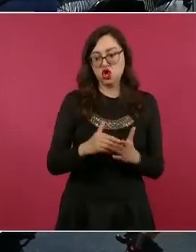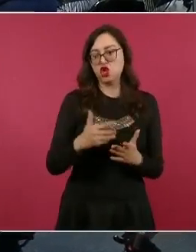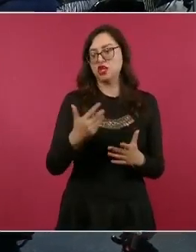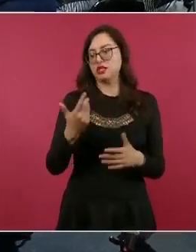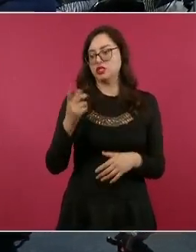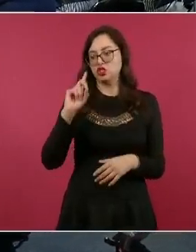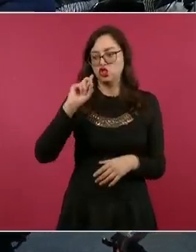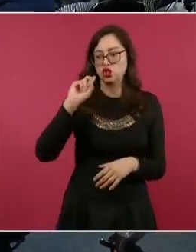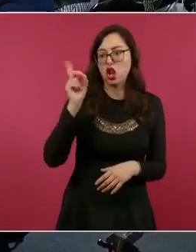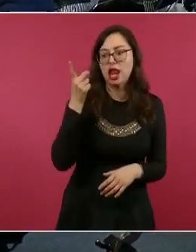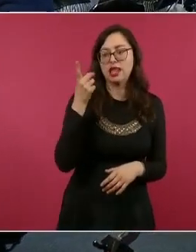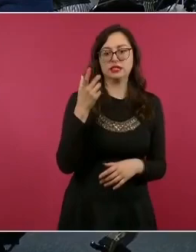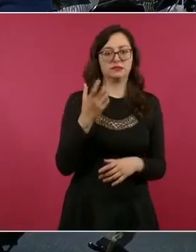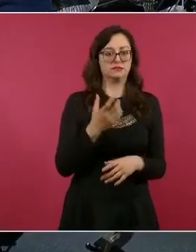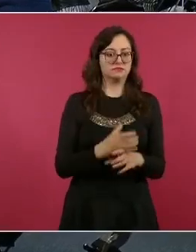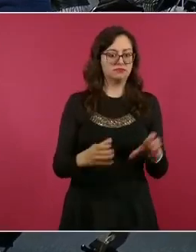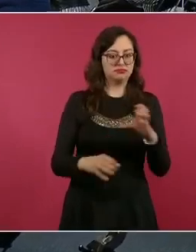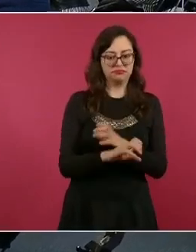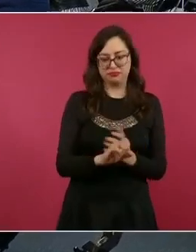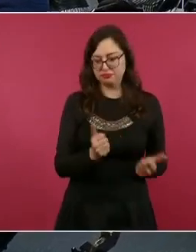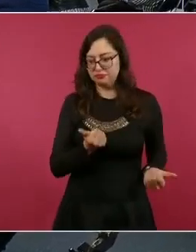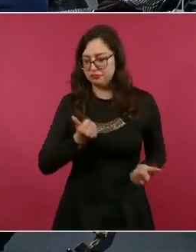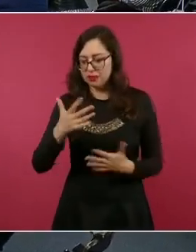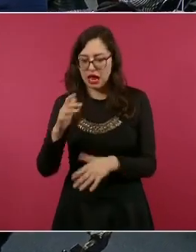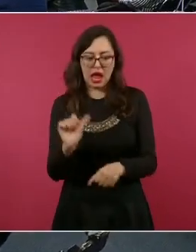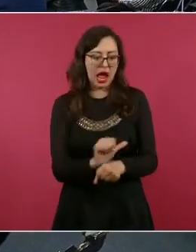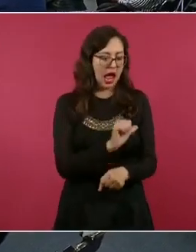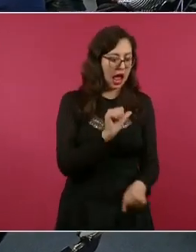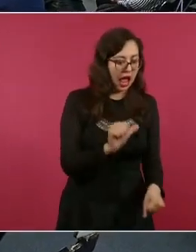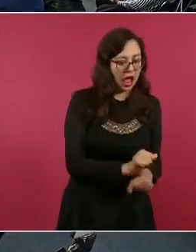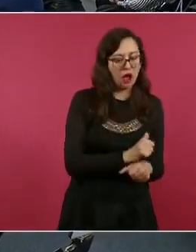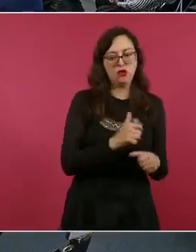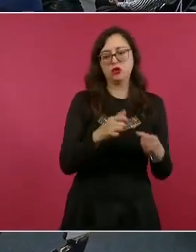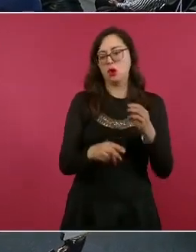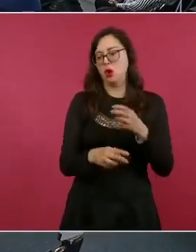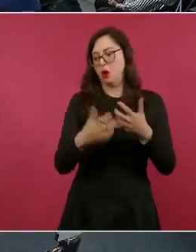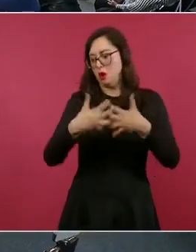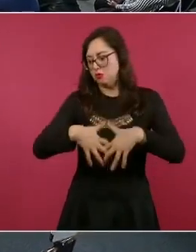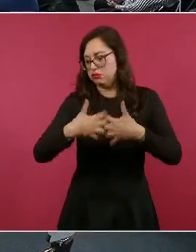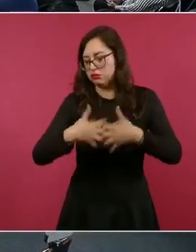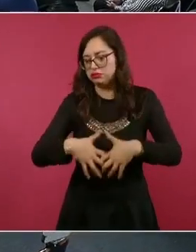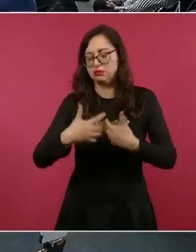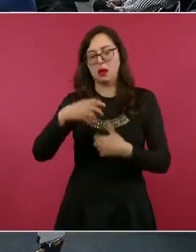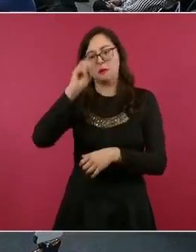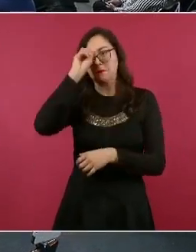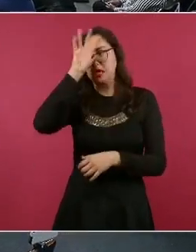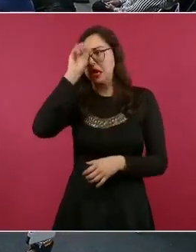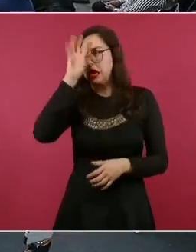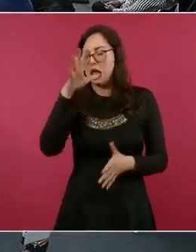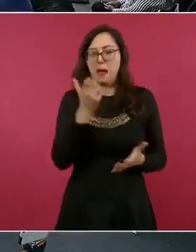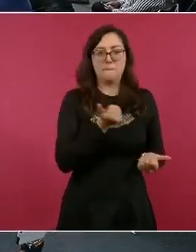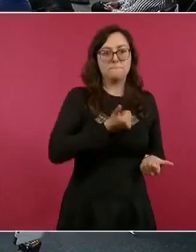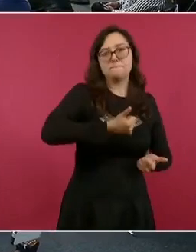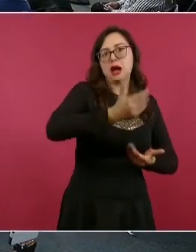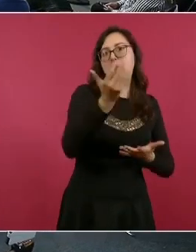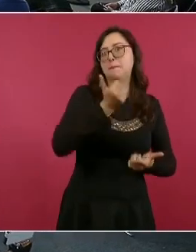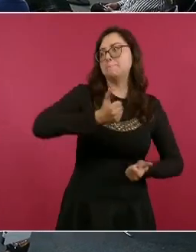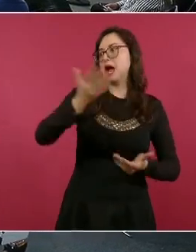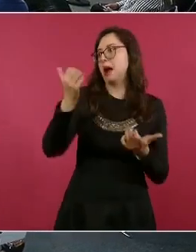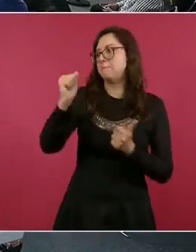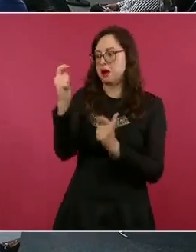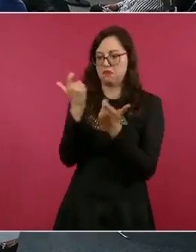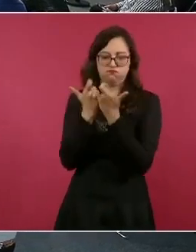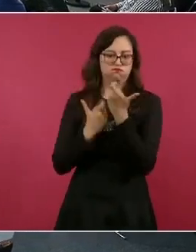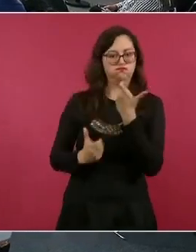automóviles, de productos electrónicos, de productos mineros, entre otras cosas. Entonces, sí, sí, las cosas pintan bastante bien para nuestra economía,